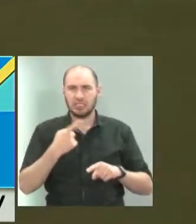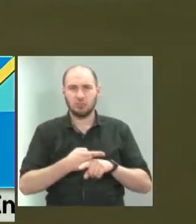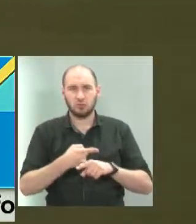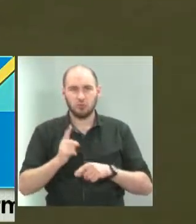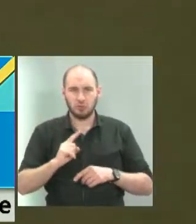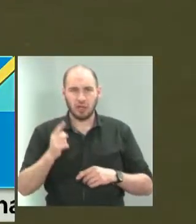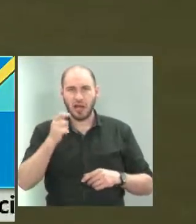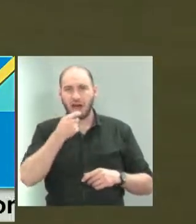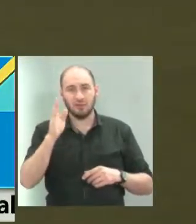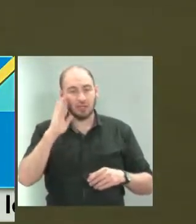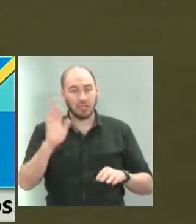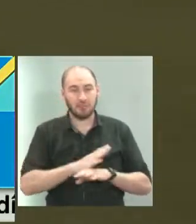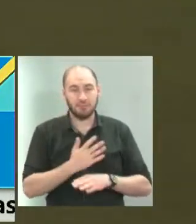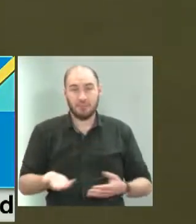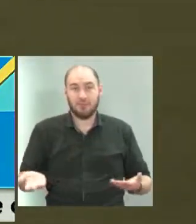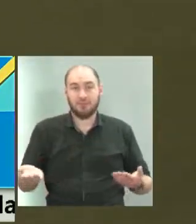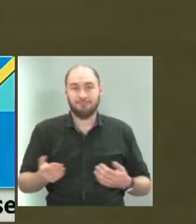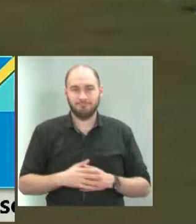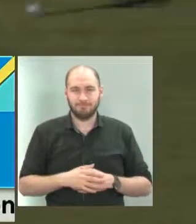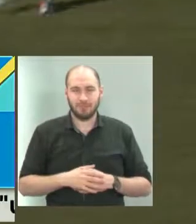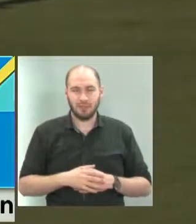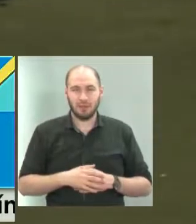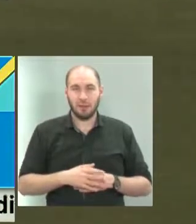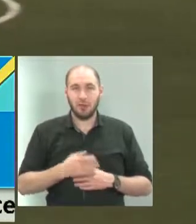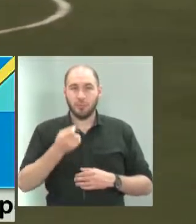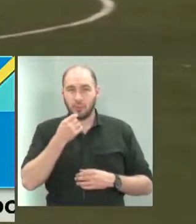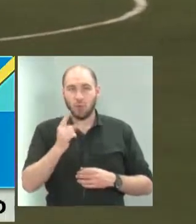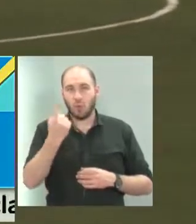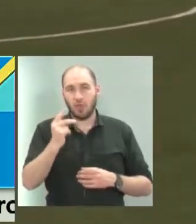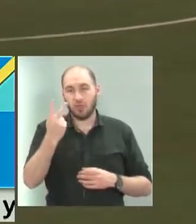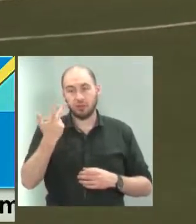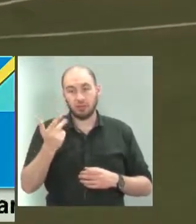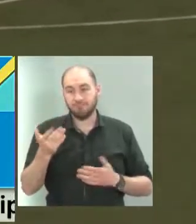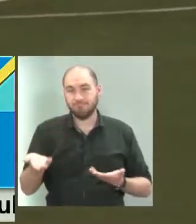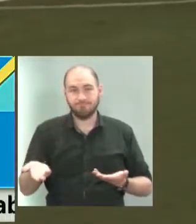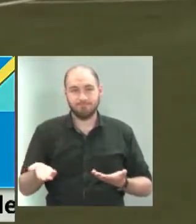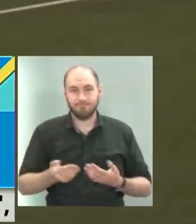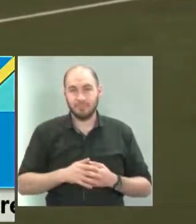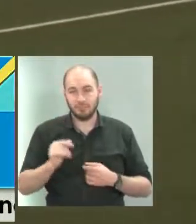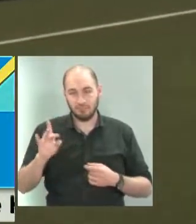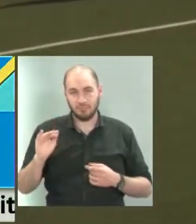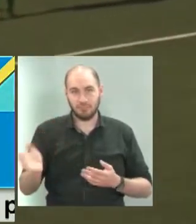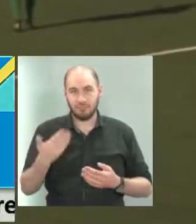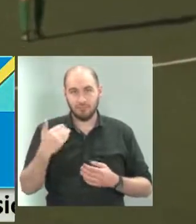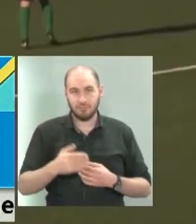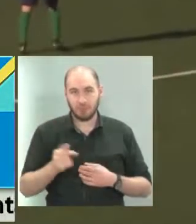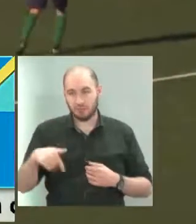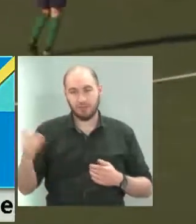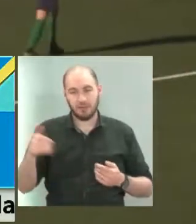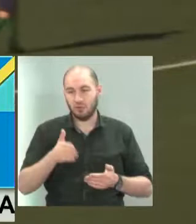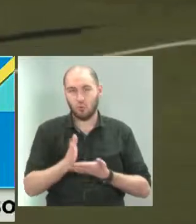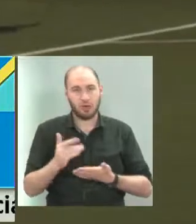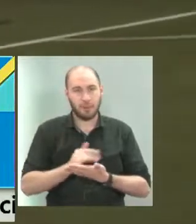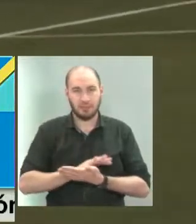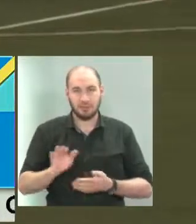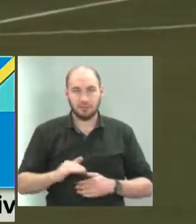si se equivoca el árbitro se equivoca. Claro. Y si no, vemos que una, dos, tres veces decirle, mira, te invitamos a que no vengas más.